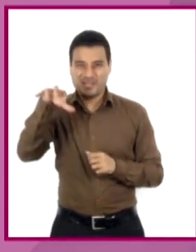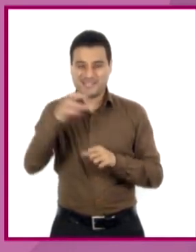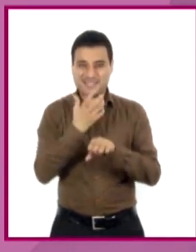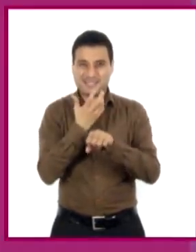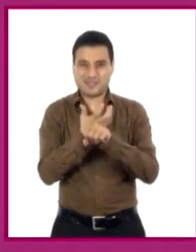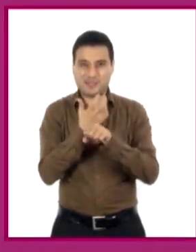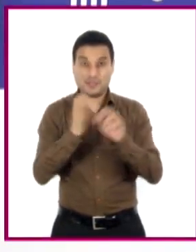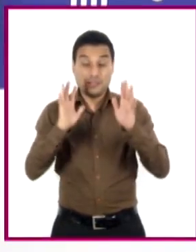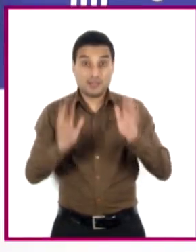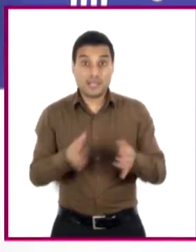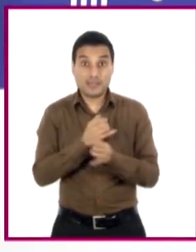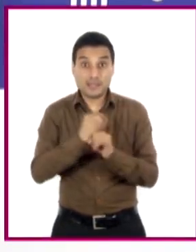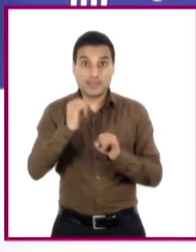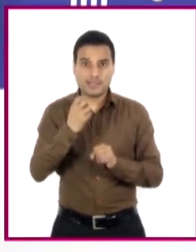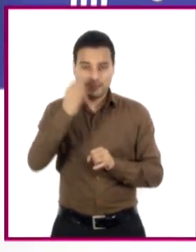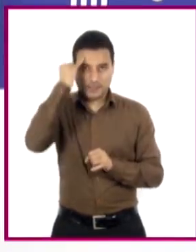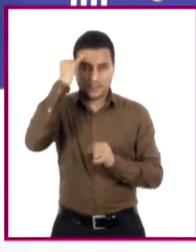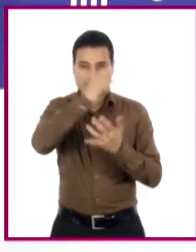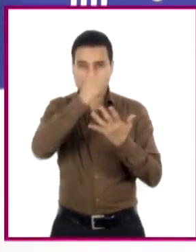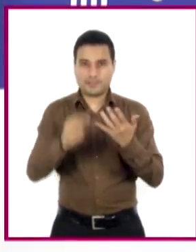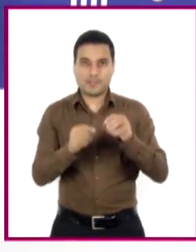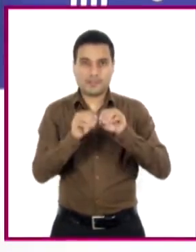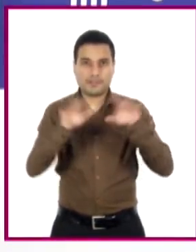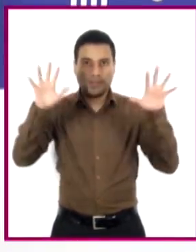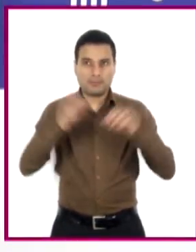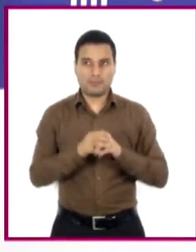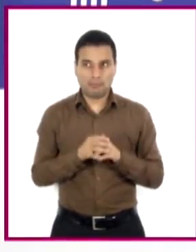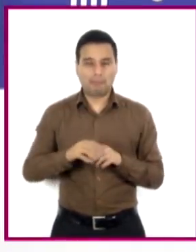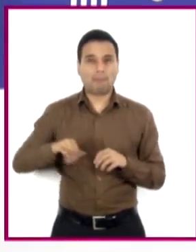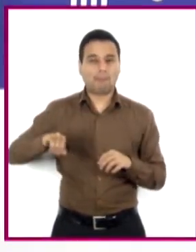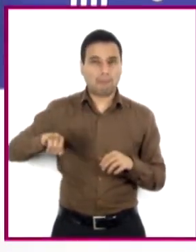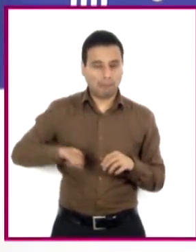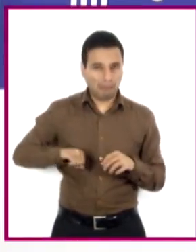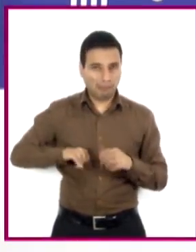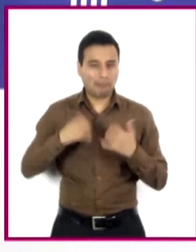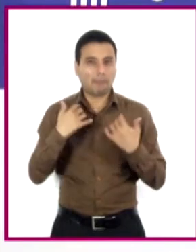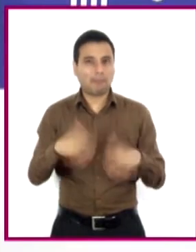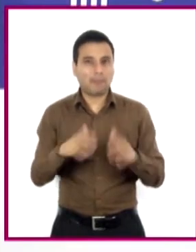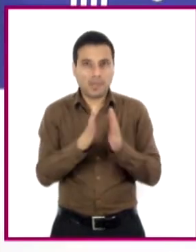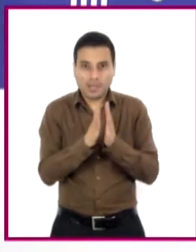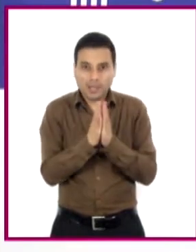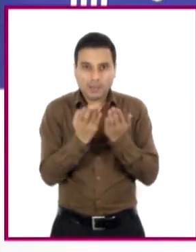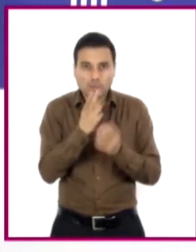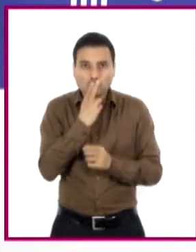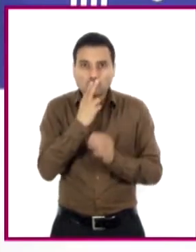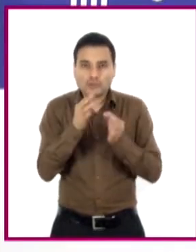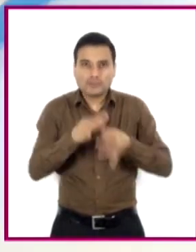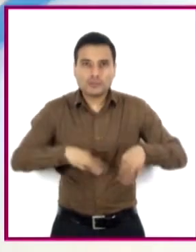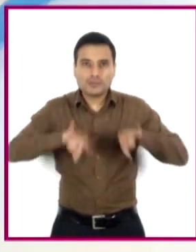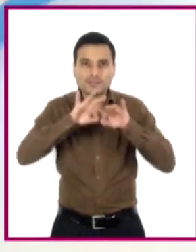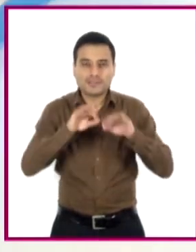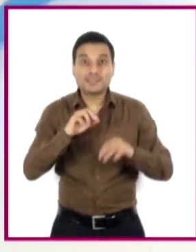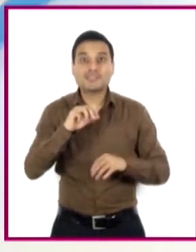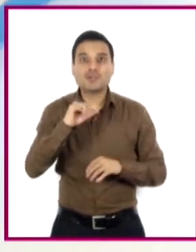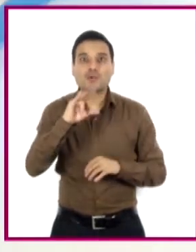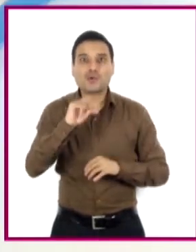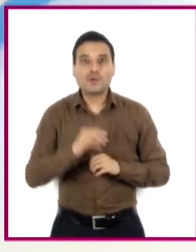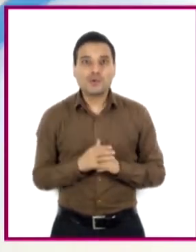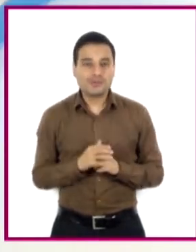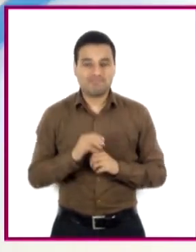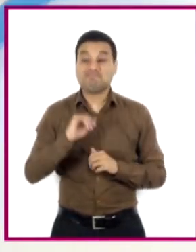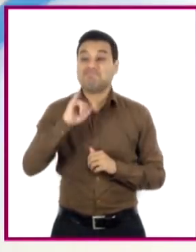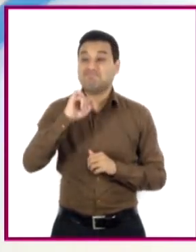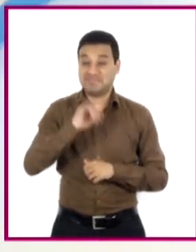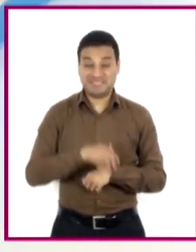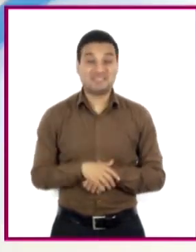Norte. Es impresionante la importancia que puede llegar a tener un libro, ¿no creen? Sin duda,